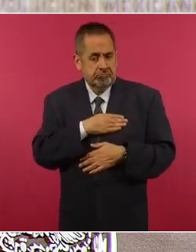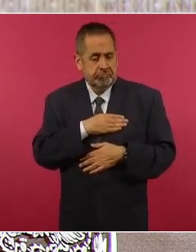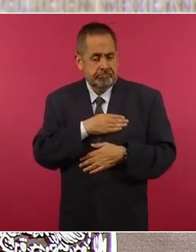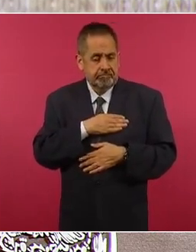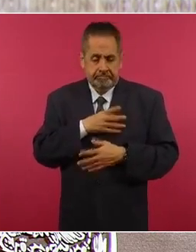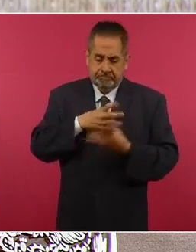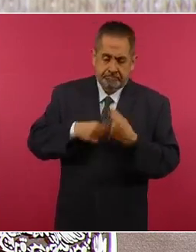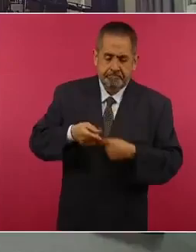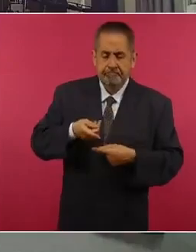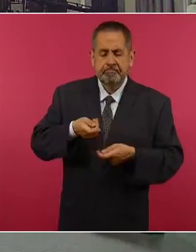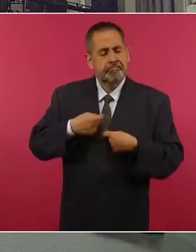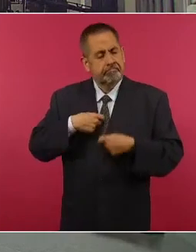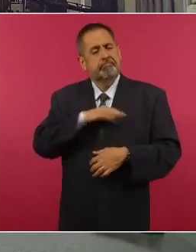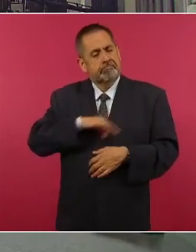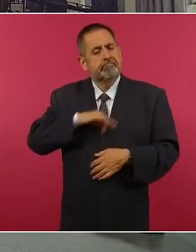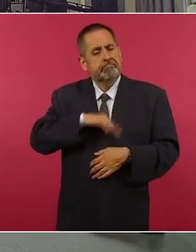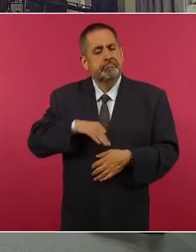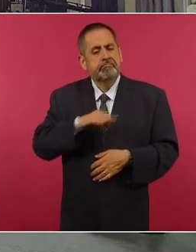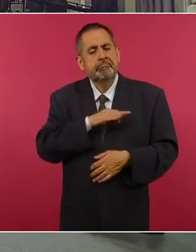feliz,